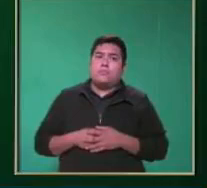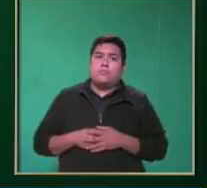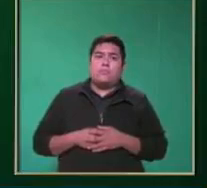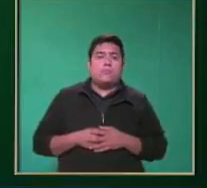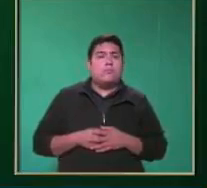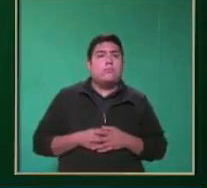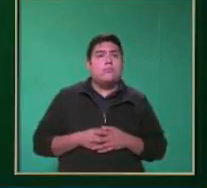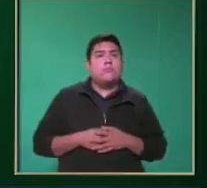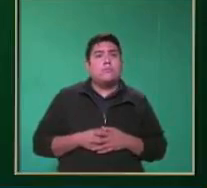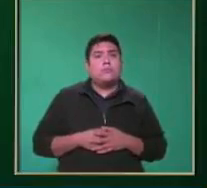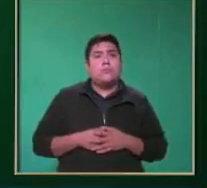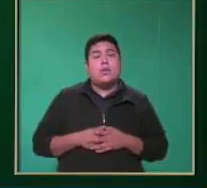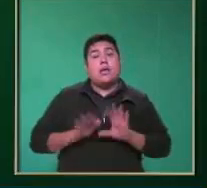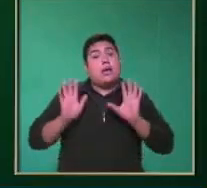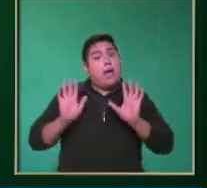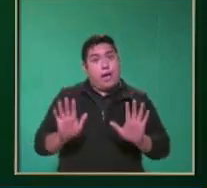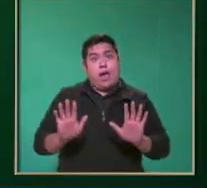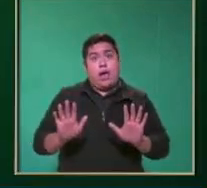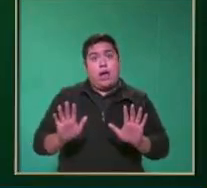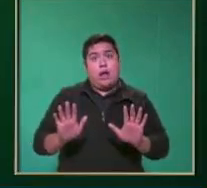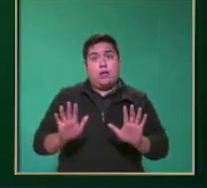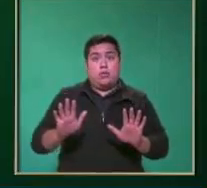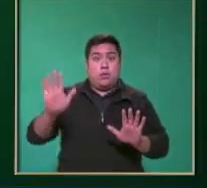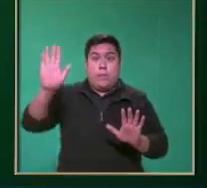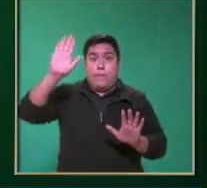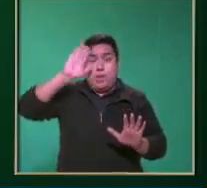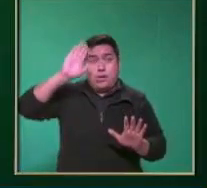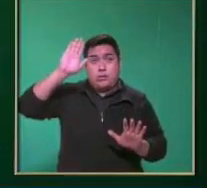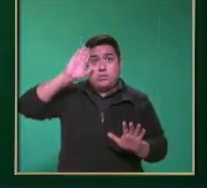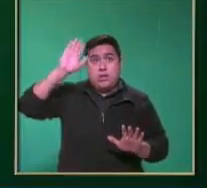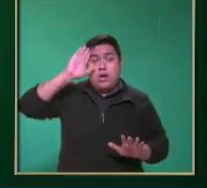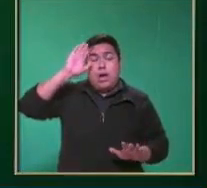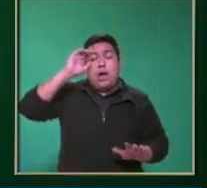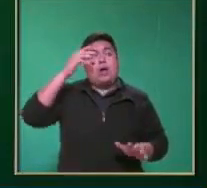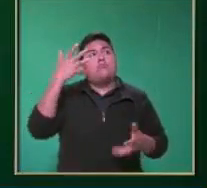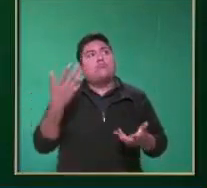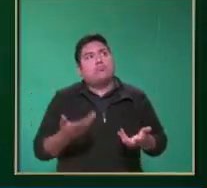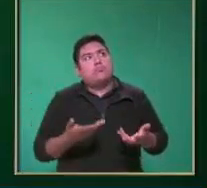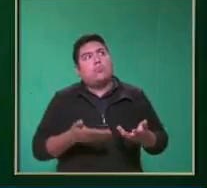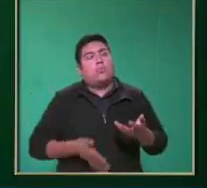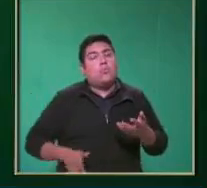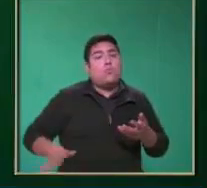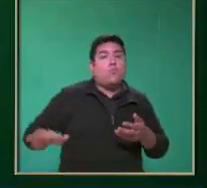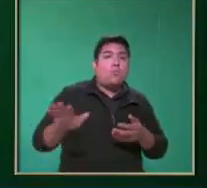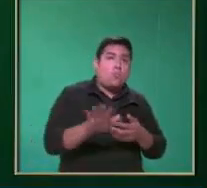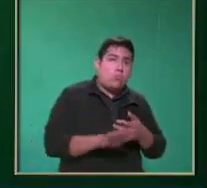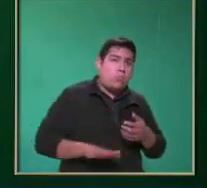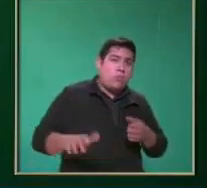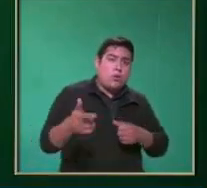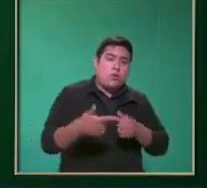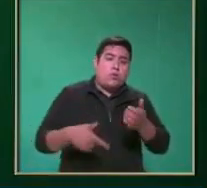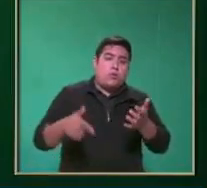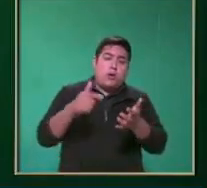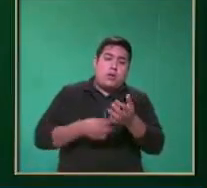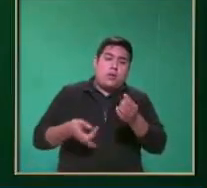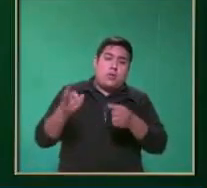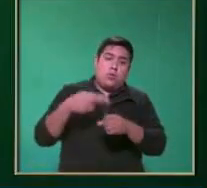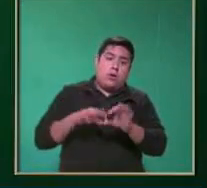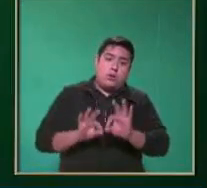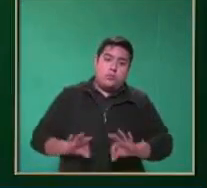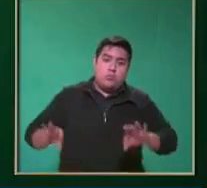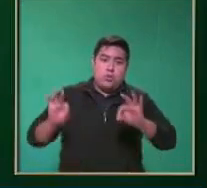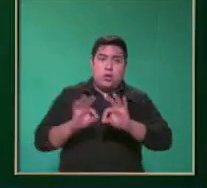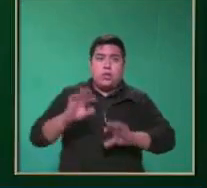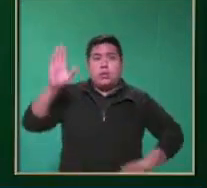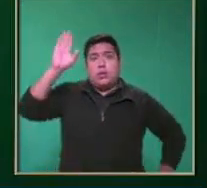un alto y ponernos a pensar en la importancia que tiene cada una de estas